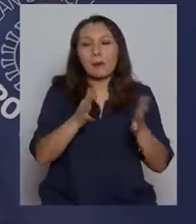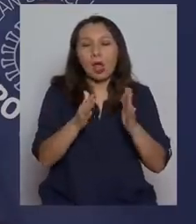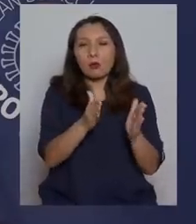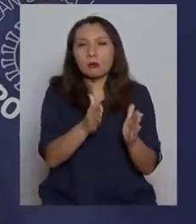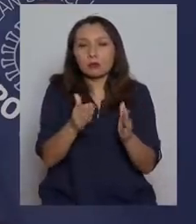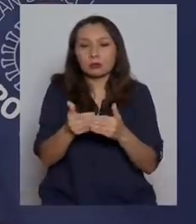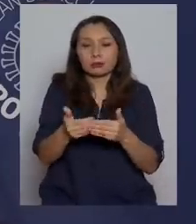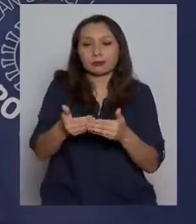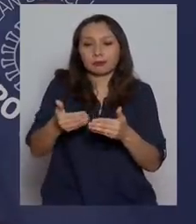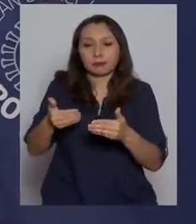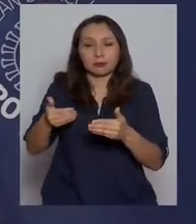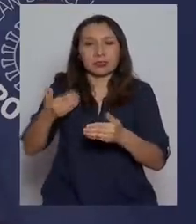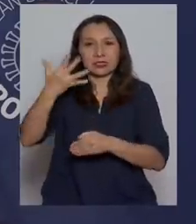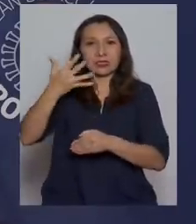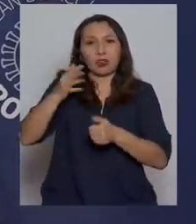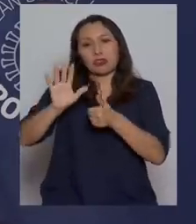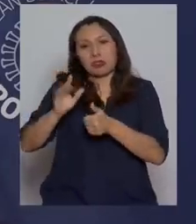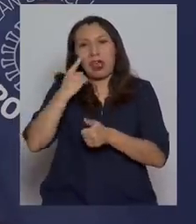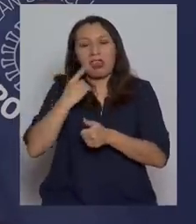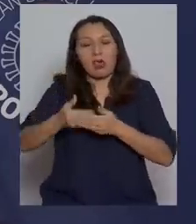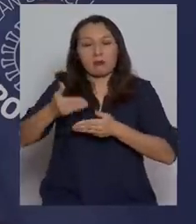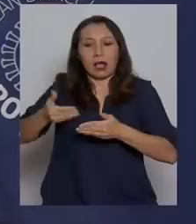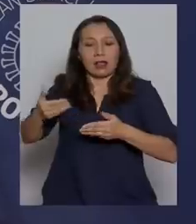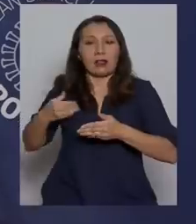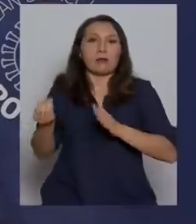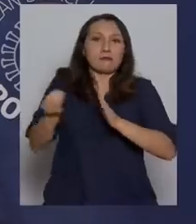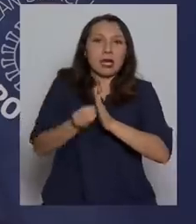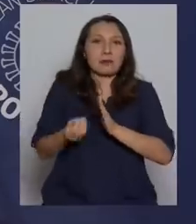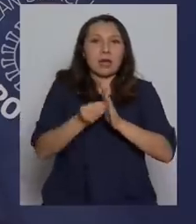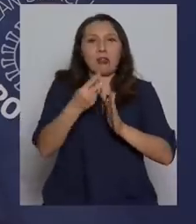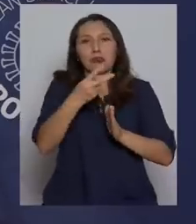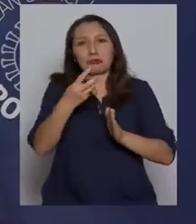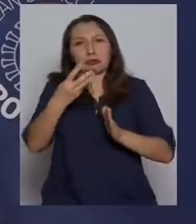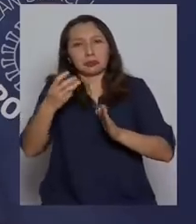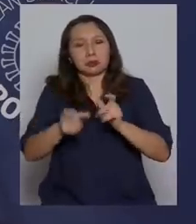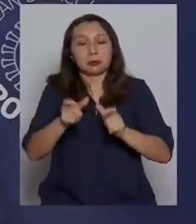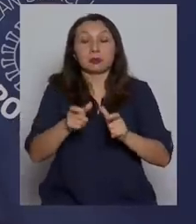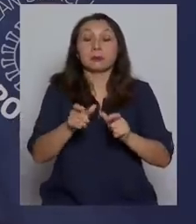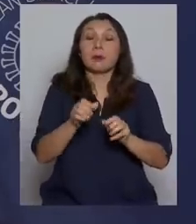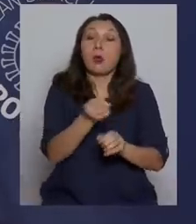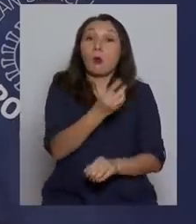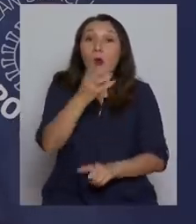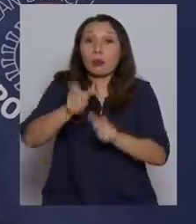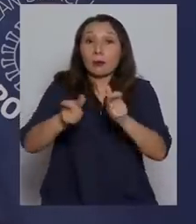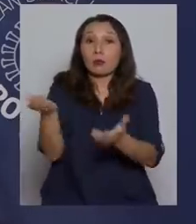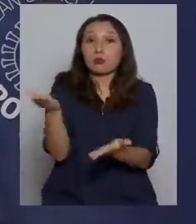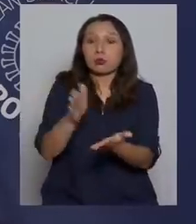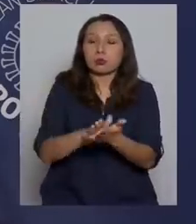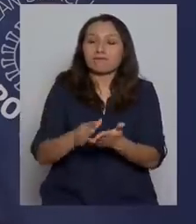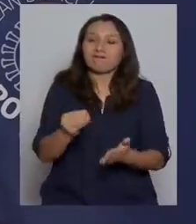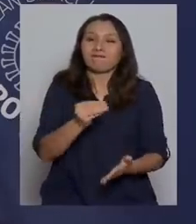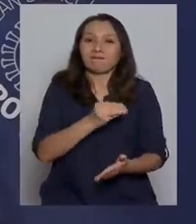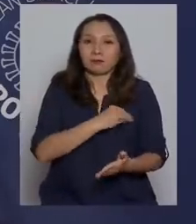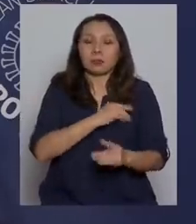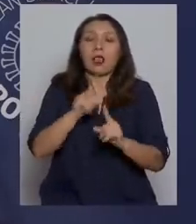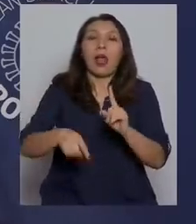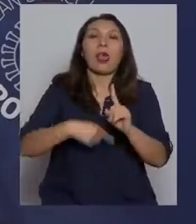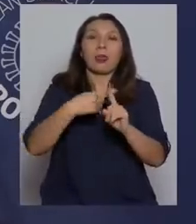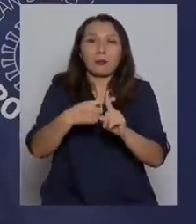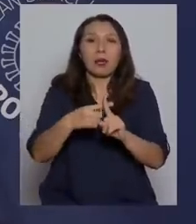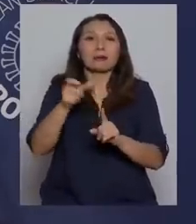últimos 5 o 6 días. Respecto al número de fallecidos, debemos lamentar